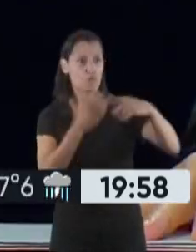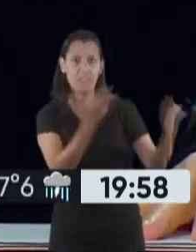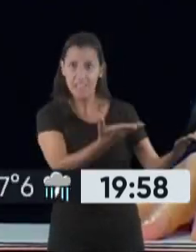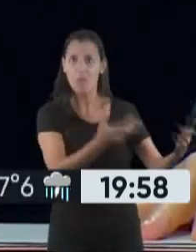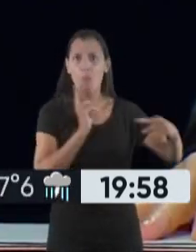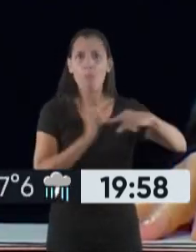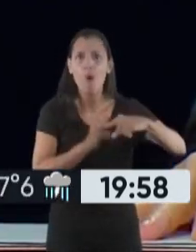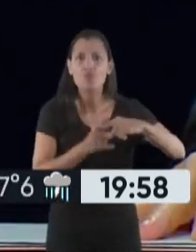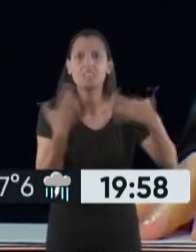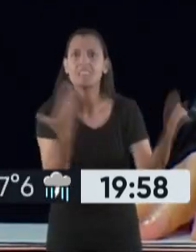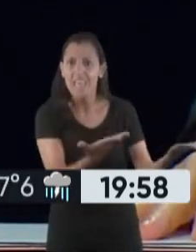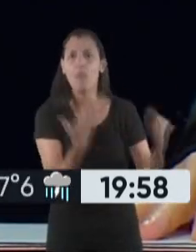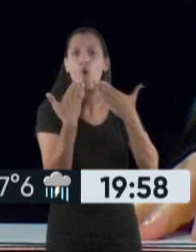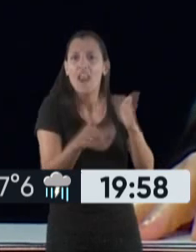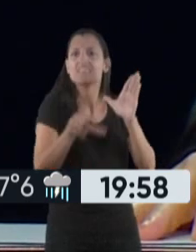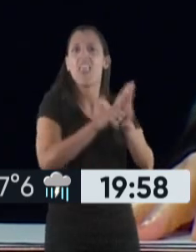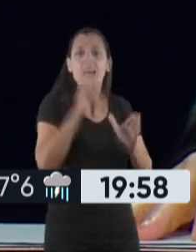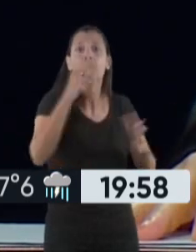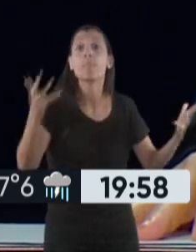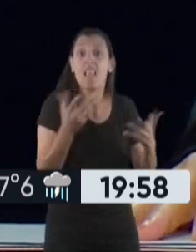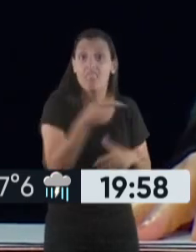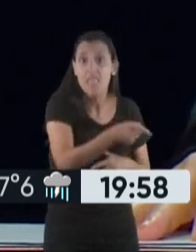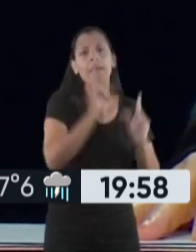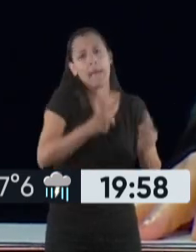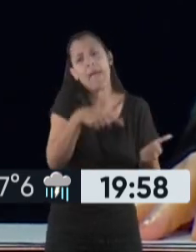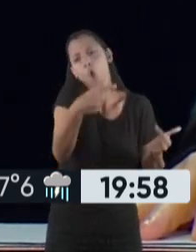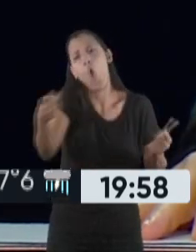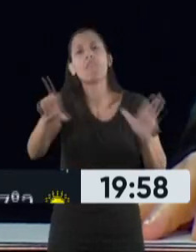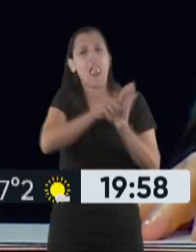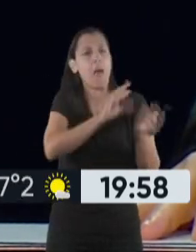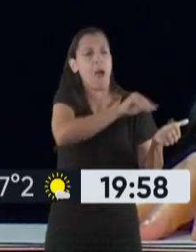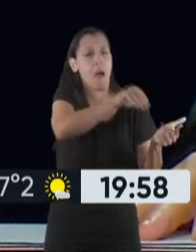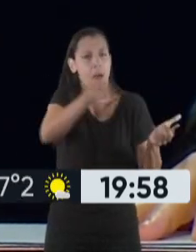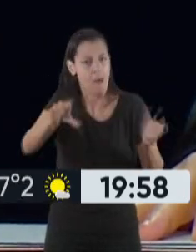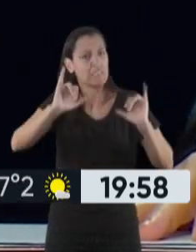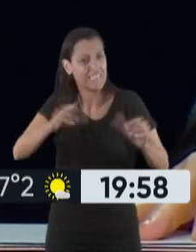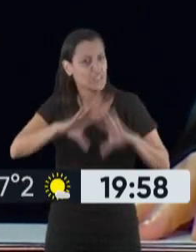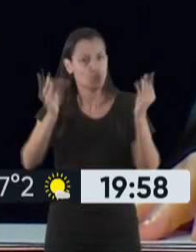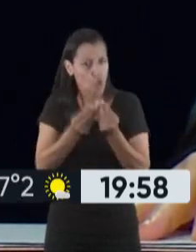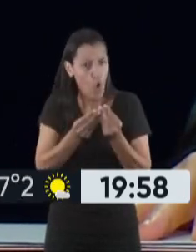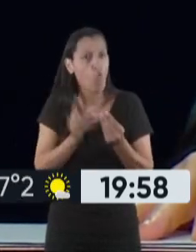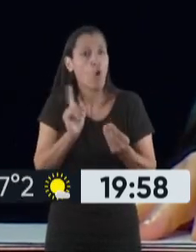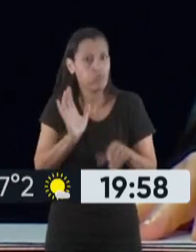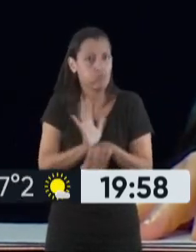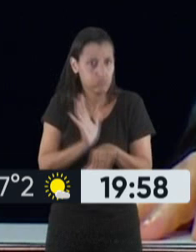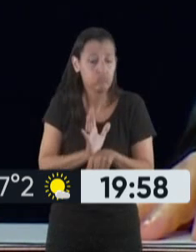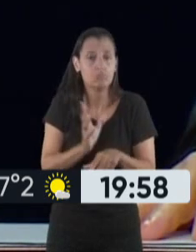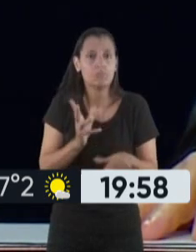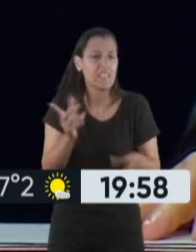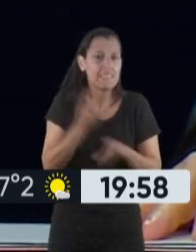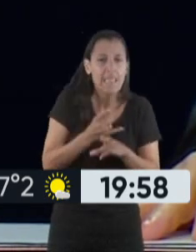Tuvo mucho sentido. La ley de los 1000 días y un conjunto de otras leyes menos trascendentes y normas que permanentemente